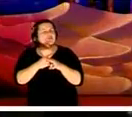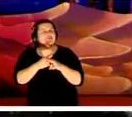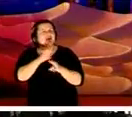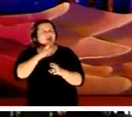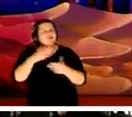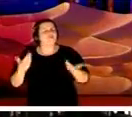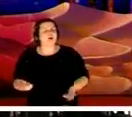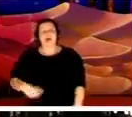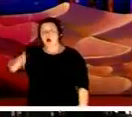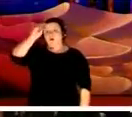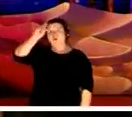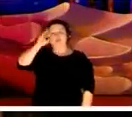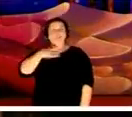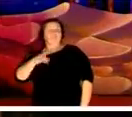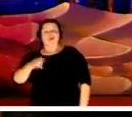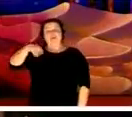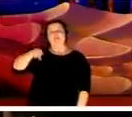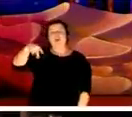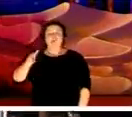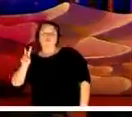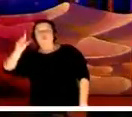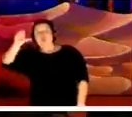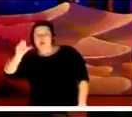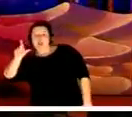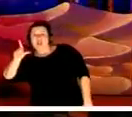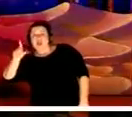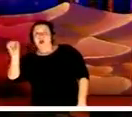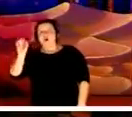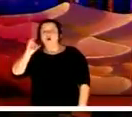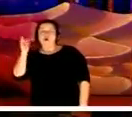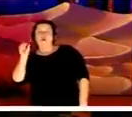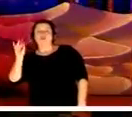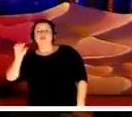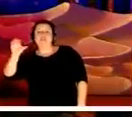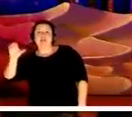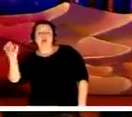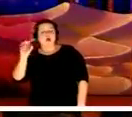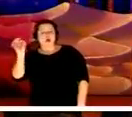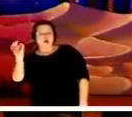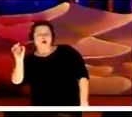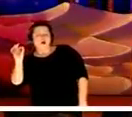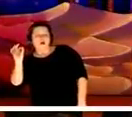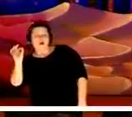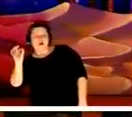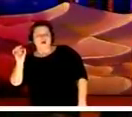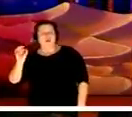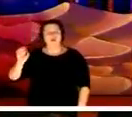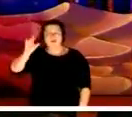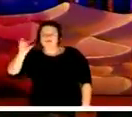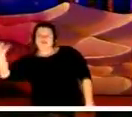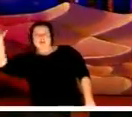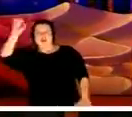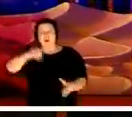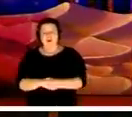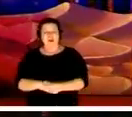lo sé, quizás Manuel, quizás José o quizás vive en Soria. Acabáramos, carajo, ahora entiendo